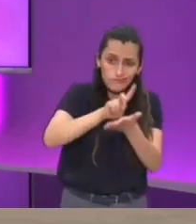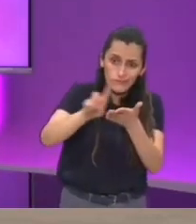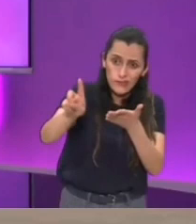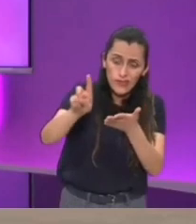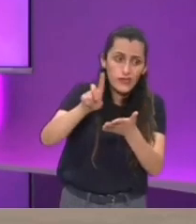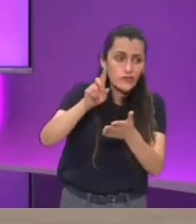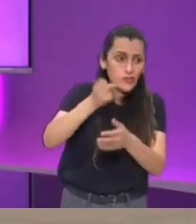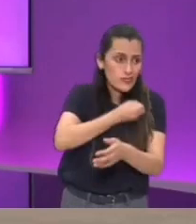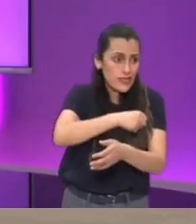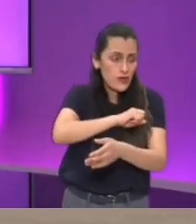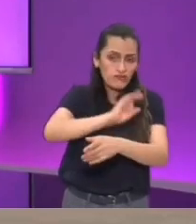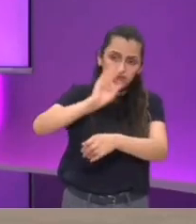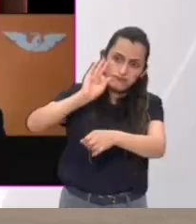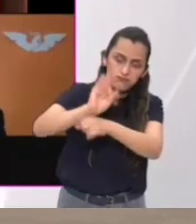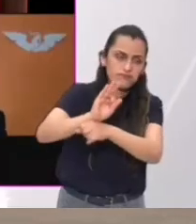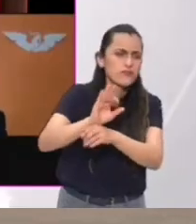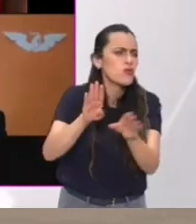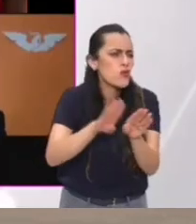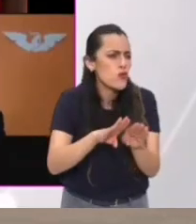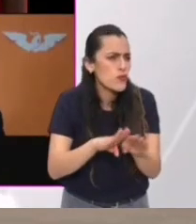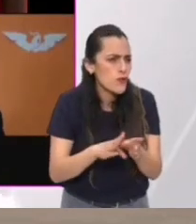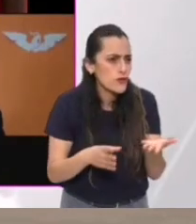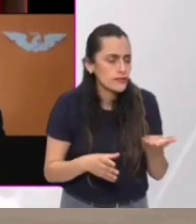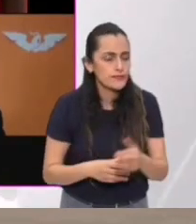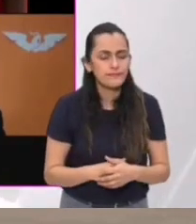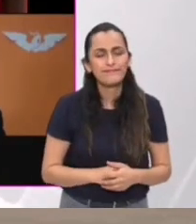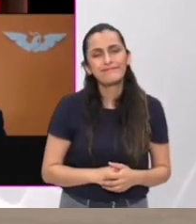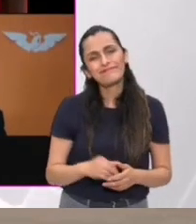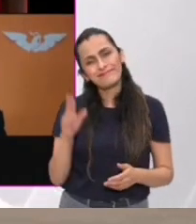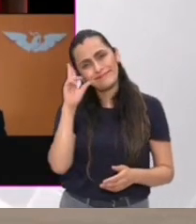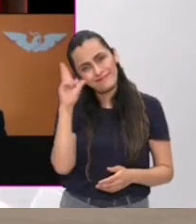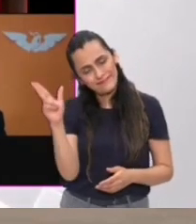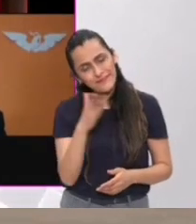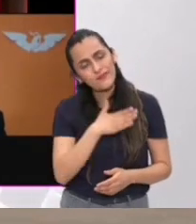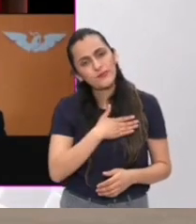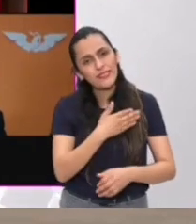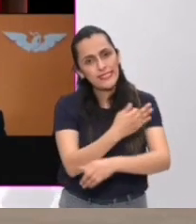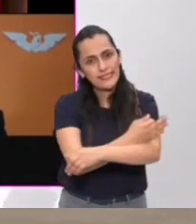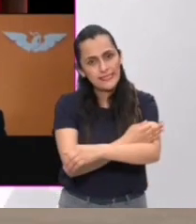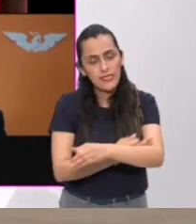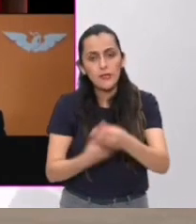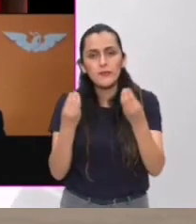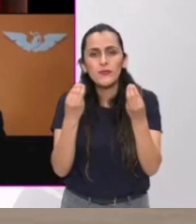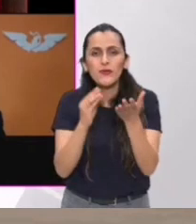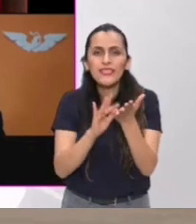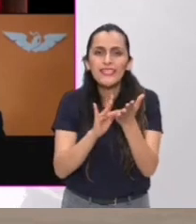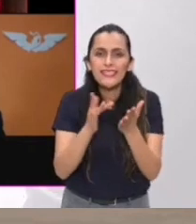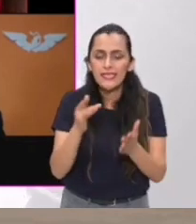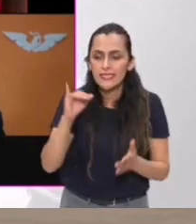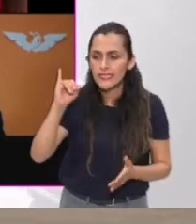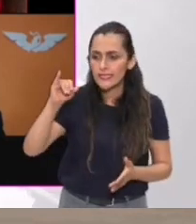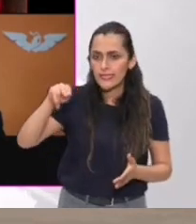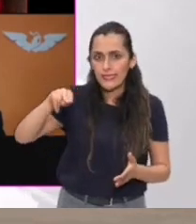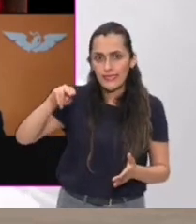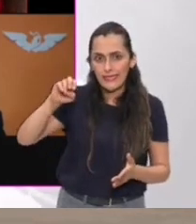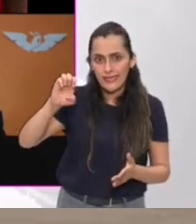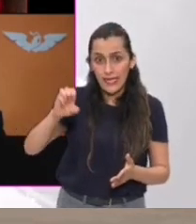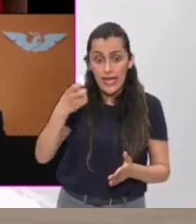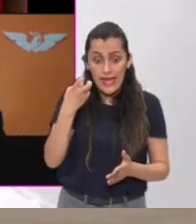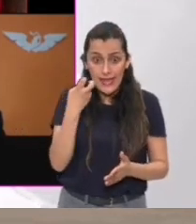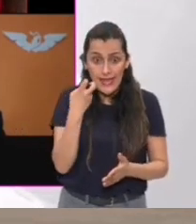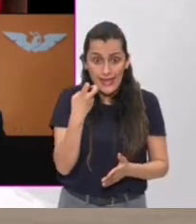la cobertura de salubridad? Hola, primero que nada, buenas tardes y muchísimas gracias al INE por la